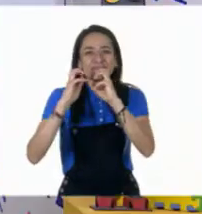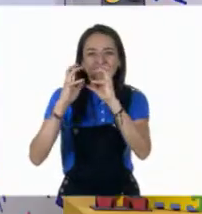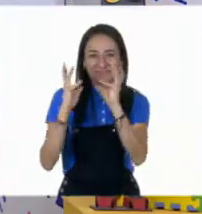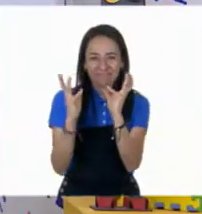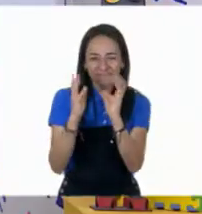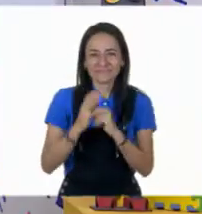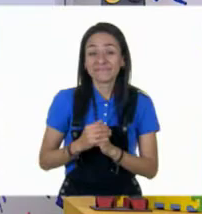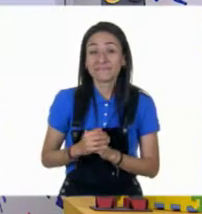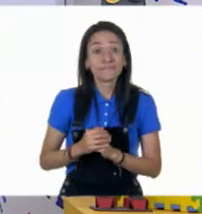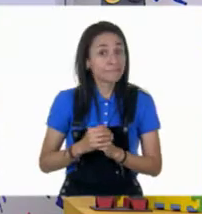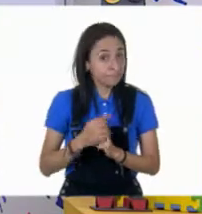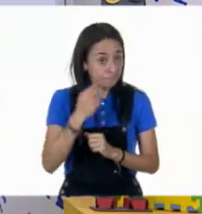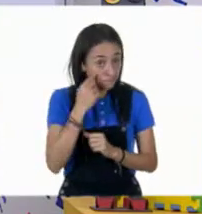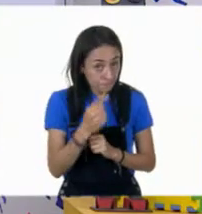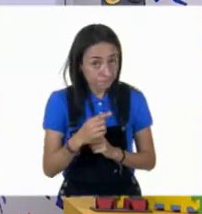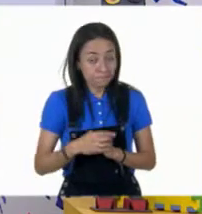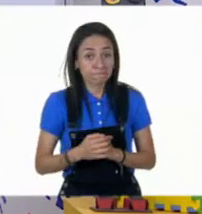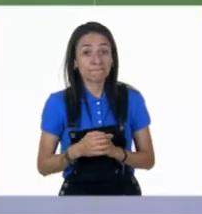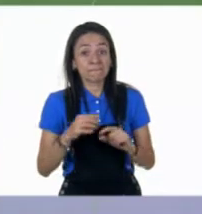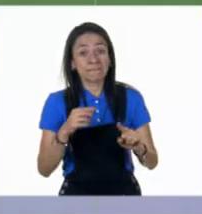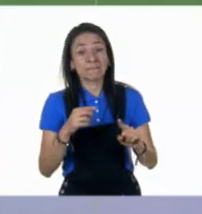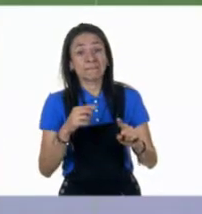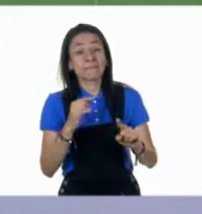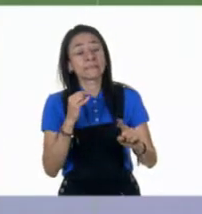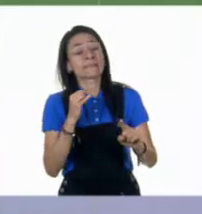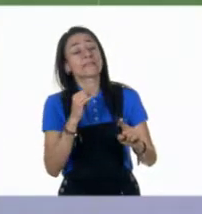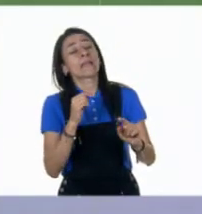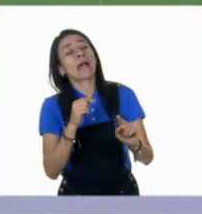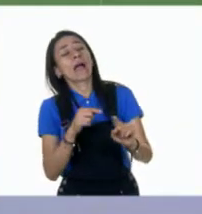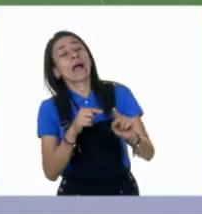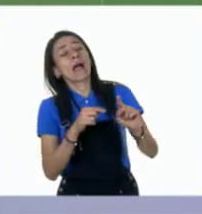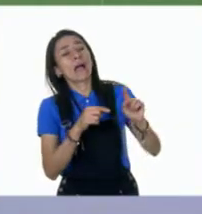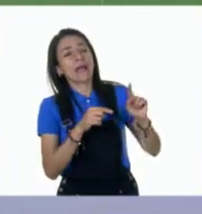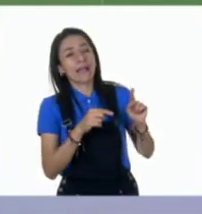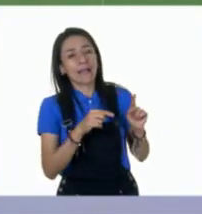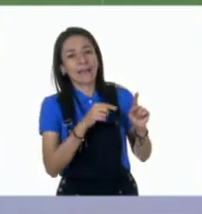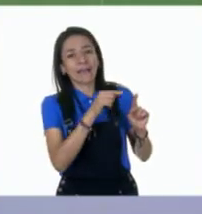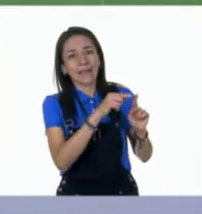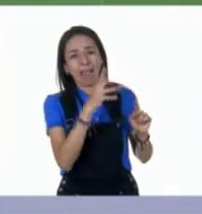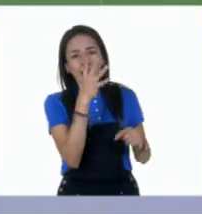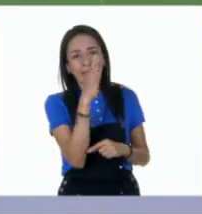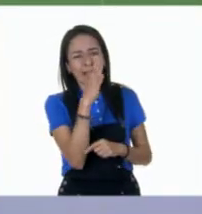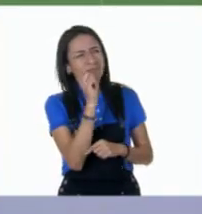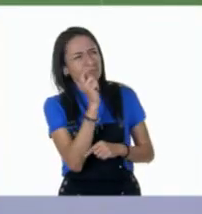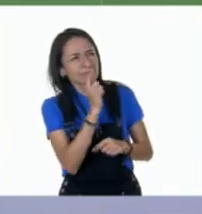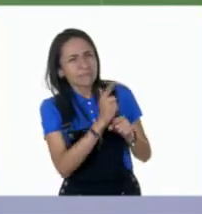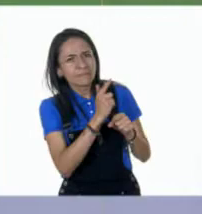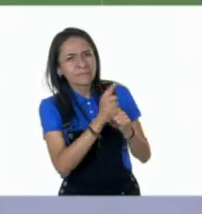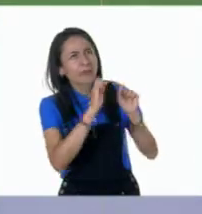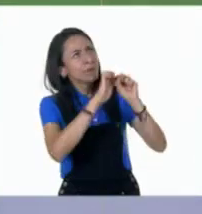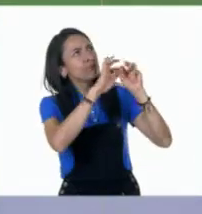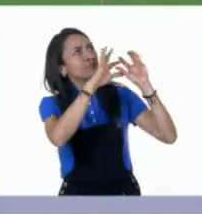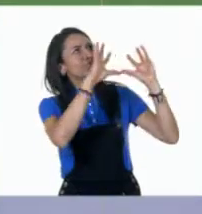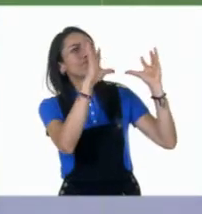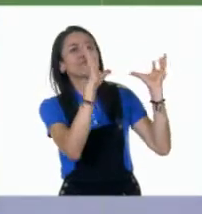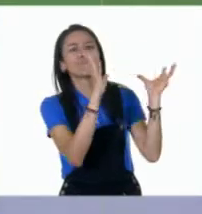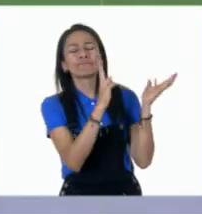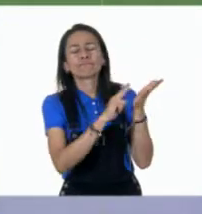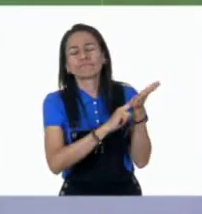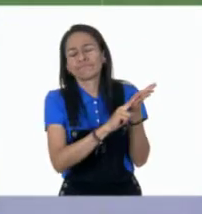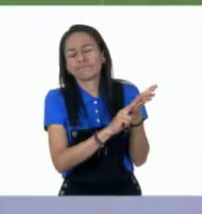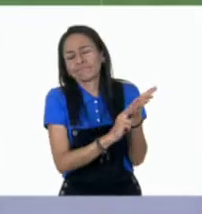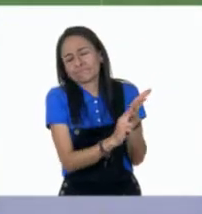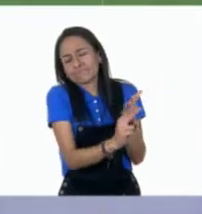El árbol que teníamos al fondo de la imagen, vimos cómo se ve completamente lleno de sus hojas con un verde muy intenso, a